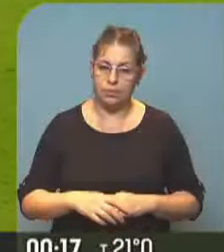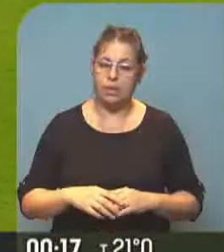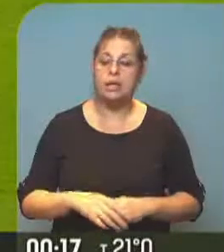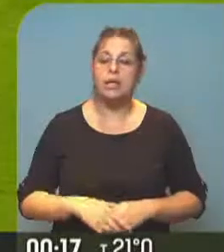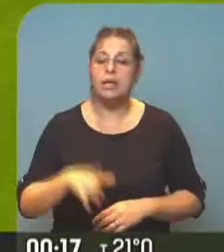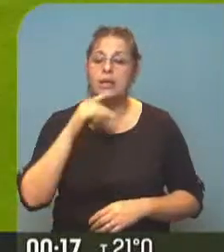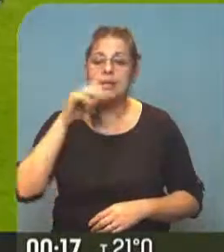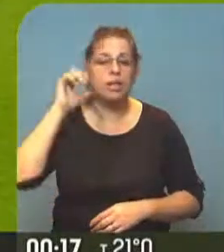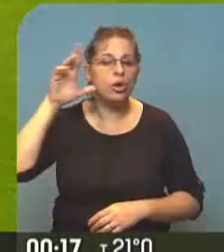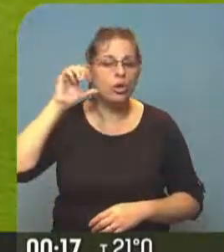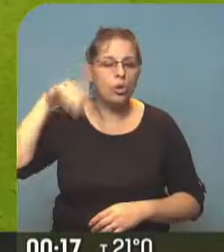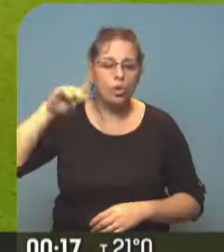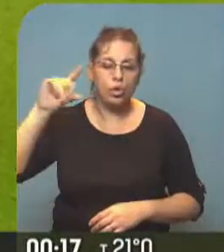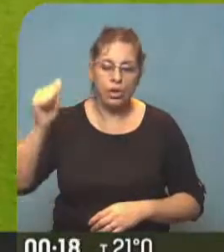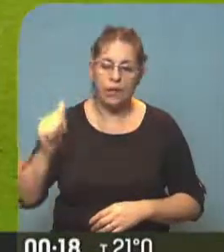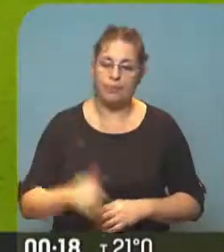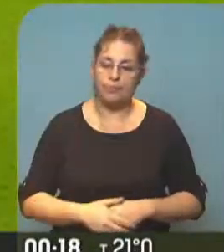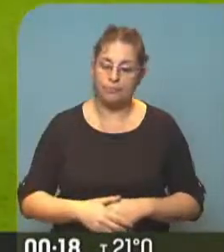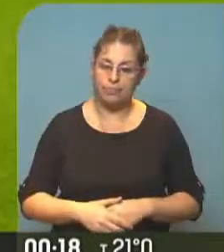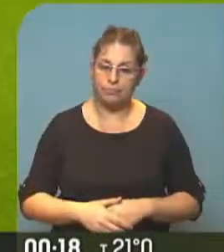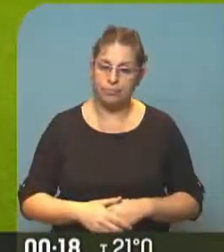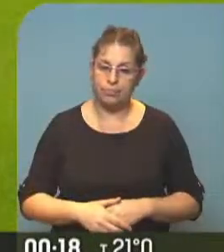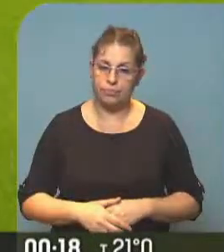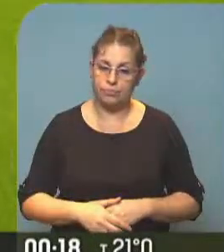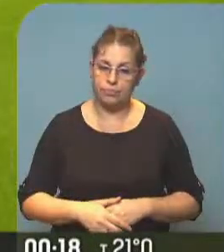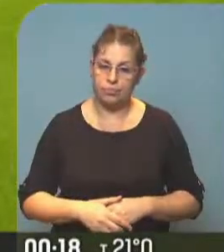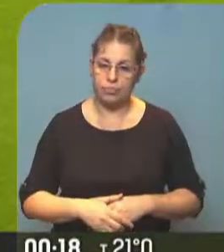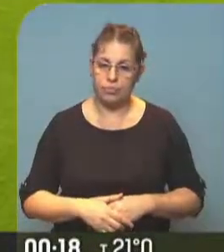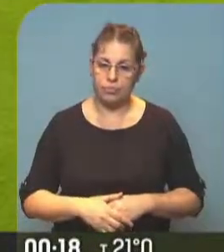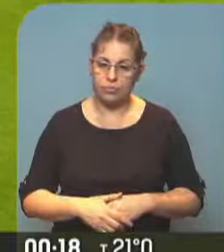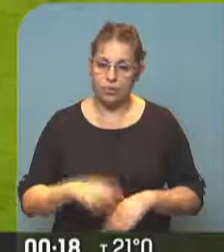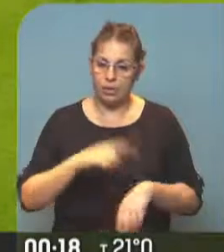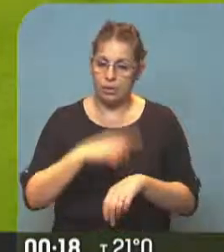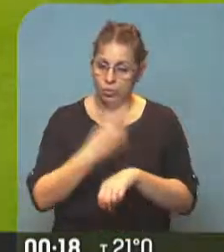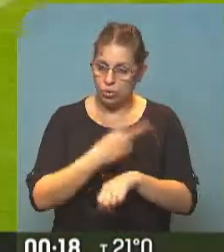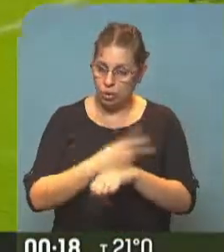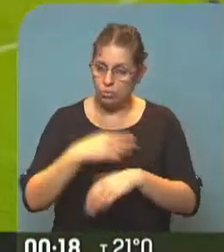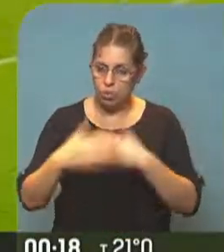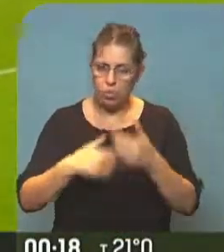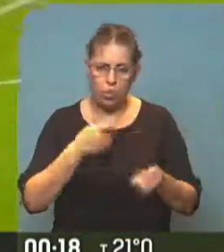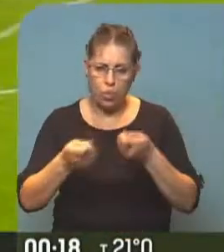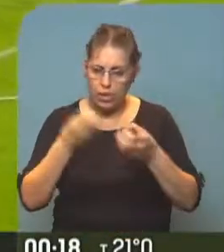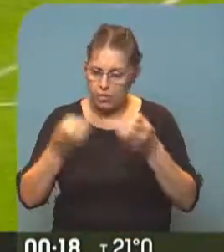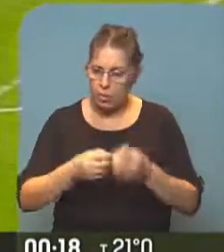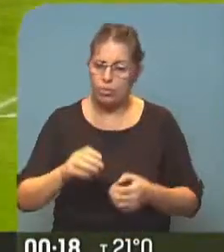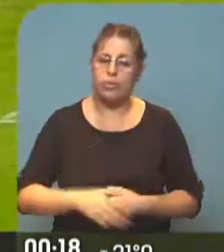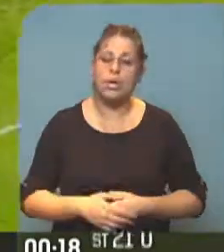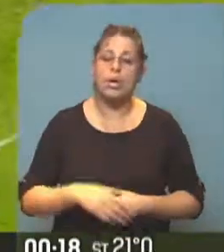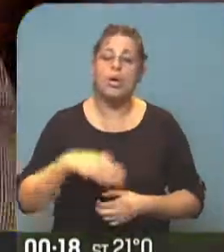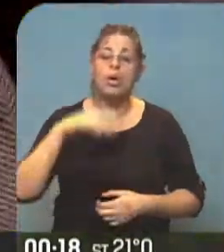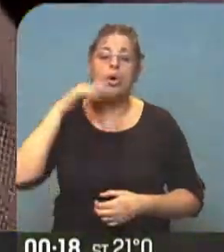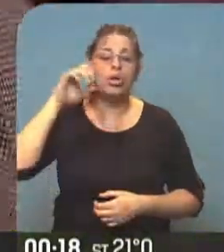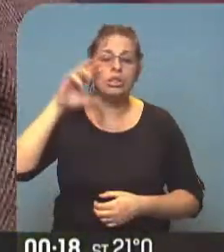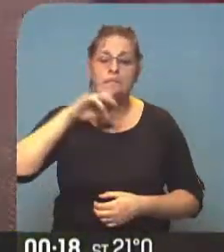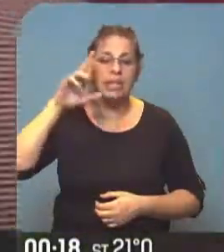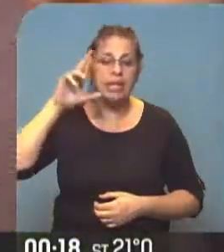Grondona. Y después, en el segundo tiempo, gran jugada del ecuatoriano Contreras.